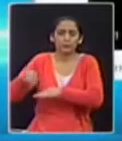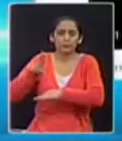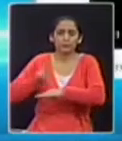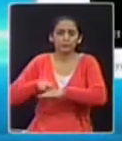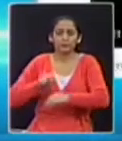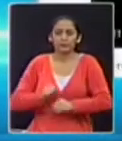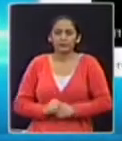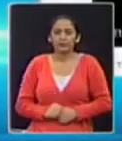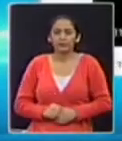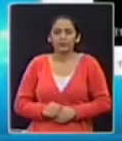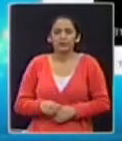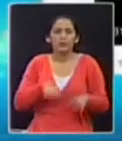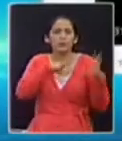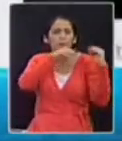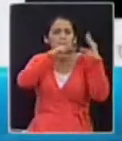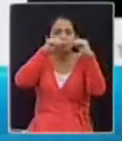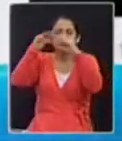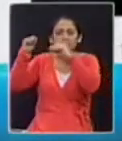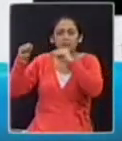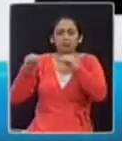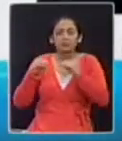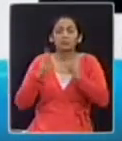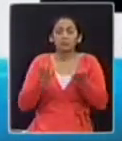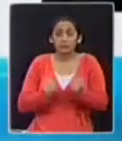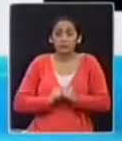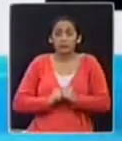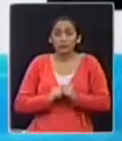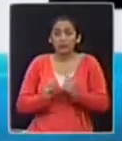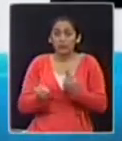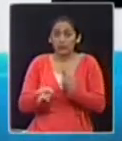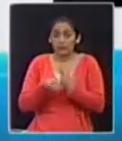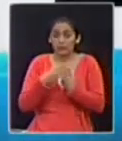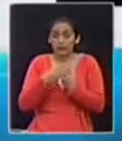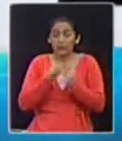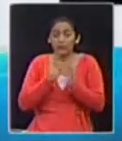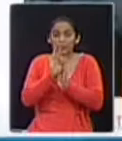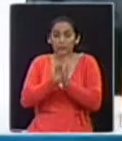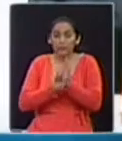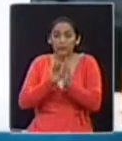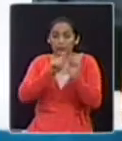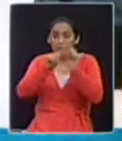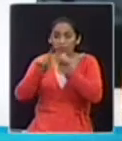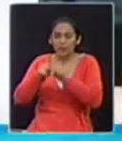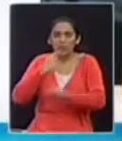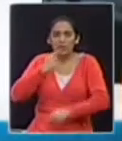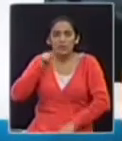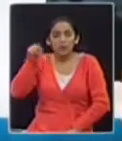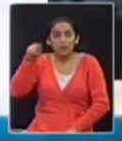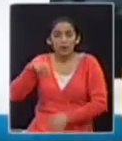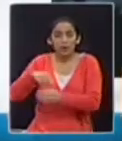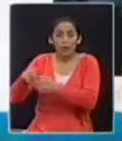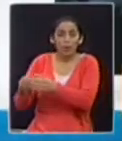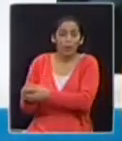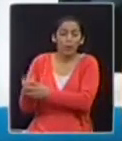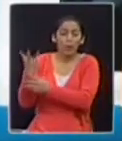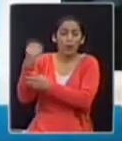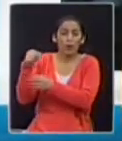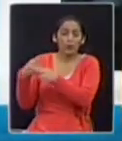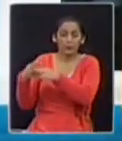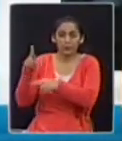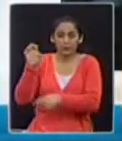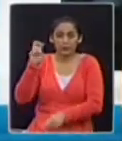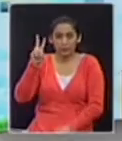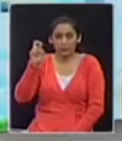ante la ola de rumores que se han registrado en los últimos días en redes sociales respecto a una erupción del volcán reventador el